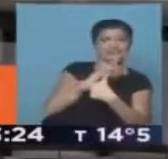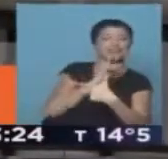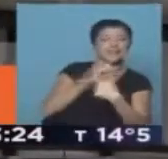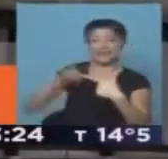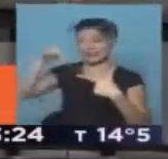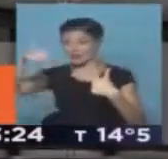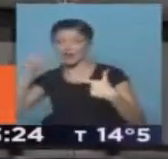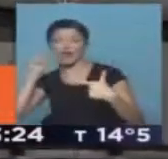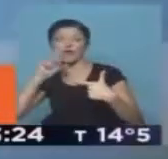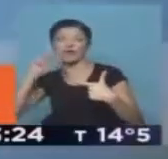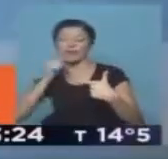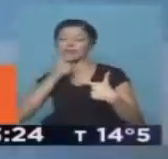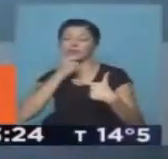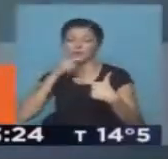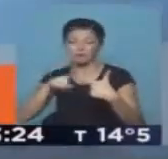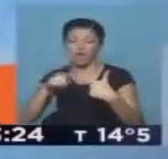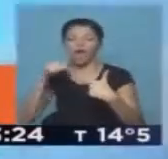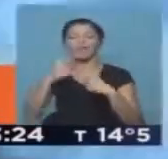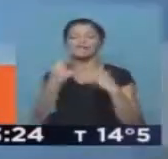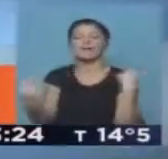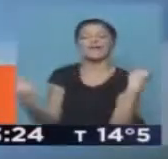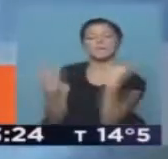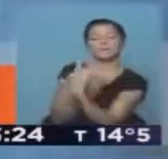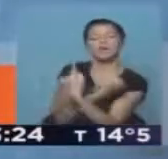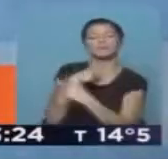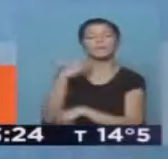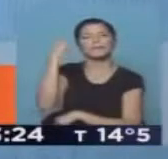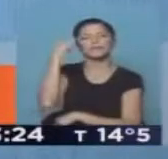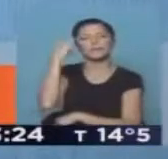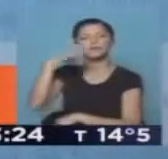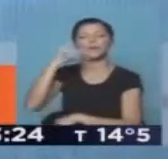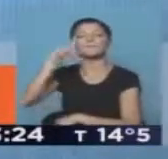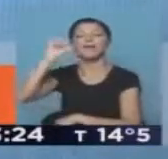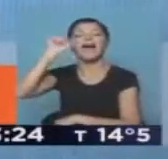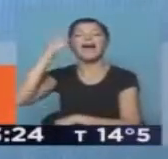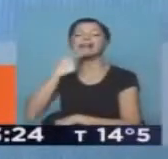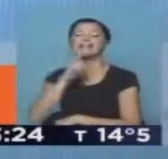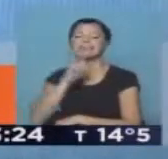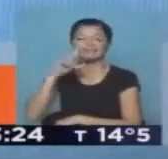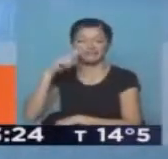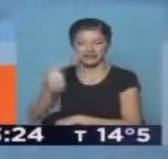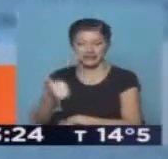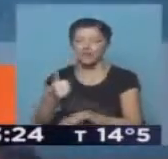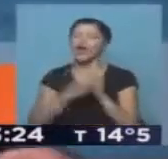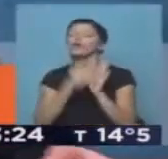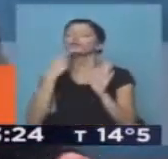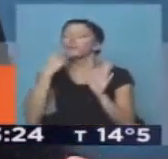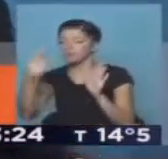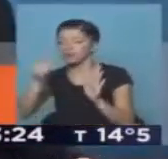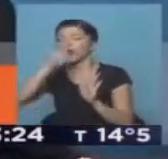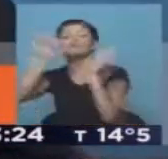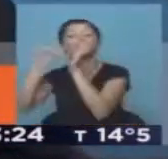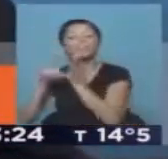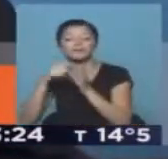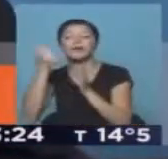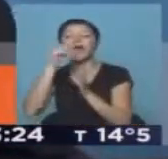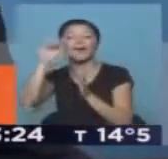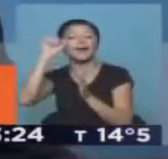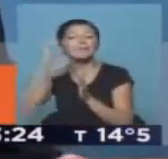israel en relación por ejemplo a los palestinos pero qué pasa con el resto del mundo árabe con los palestinos no están